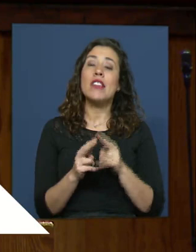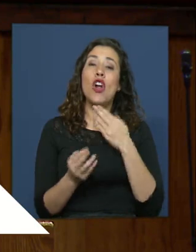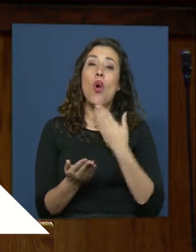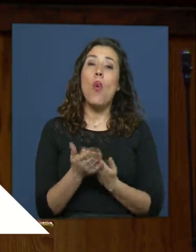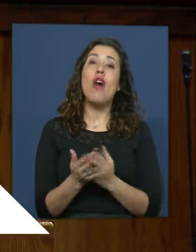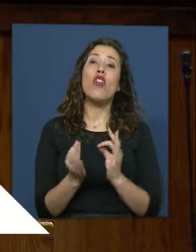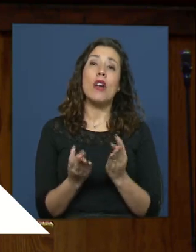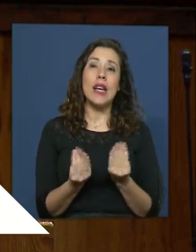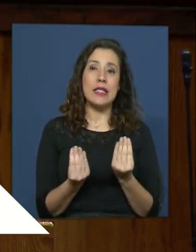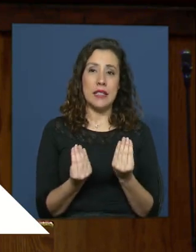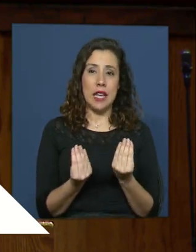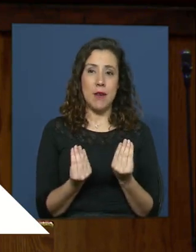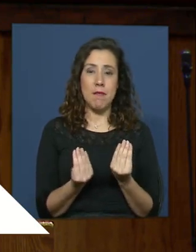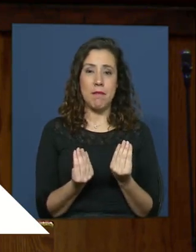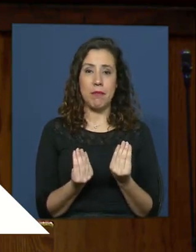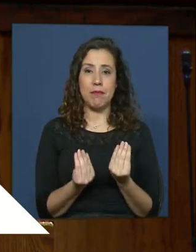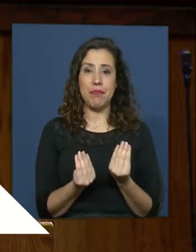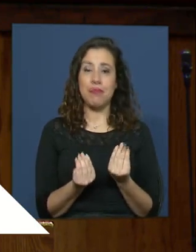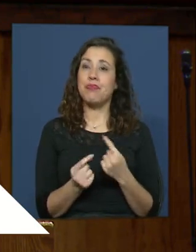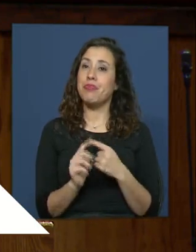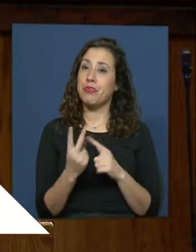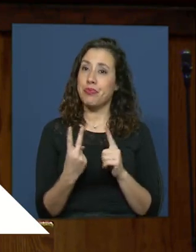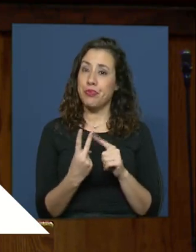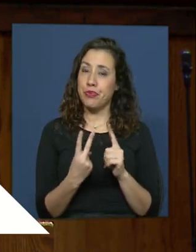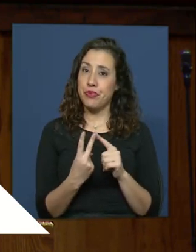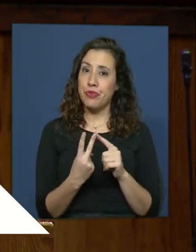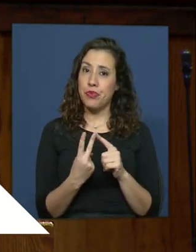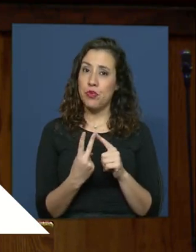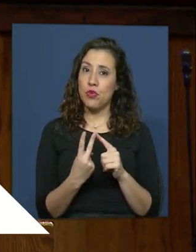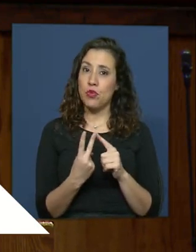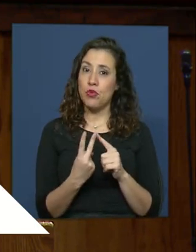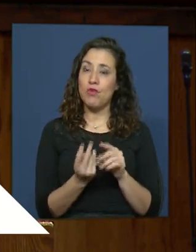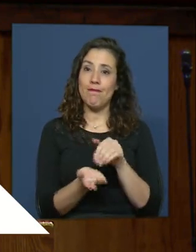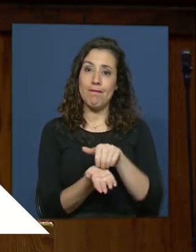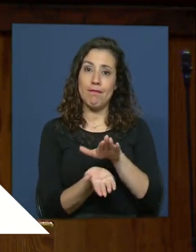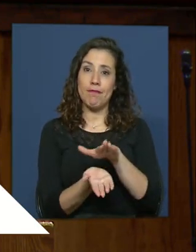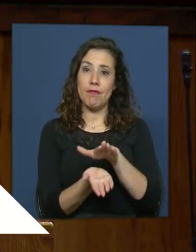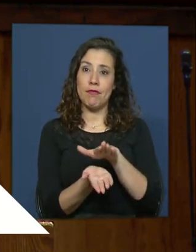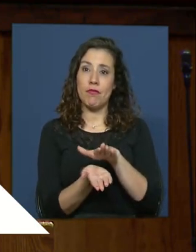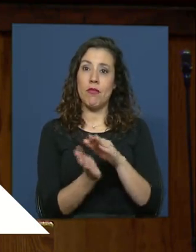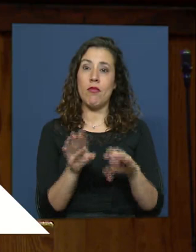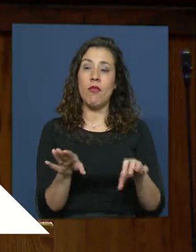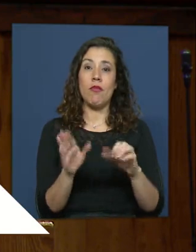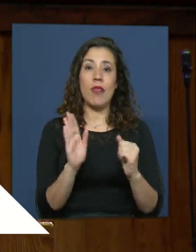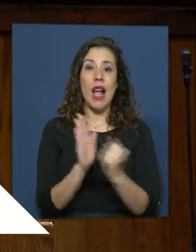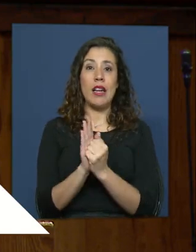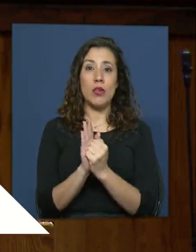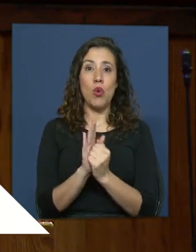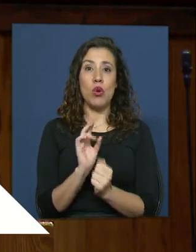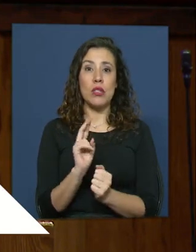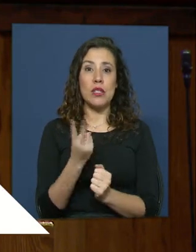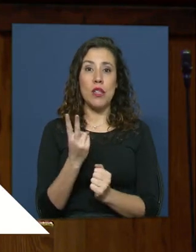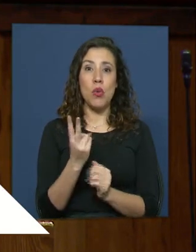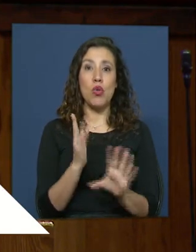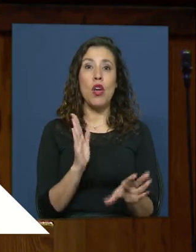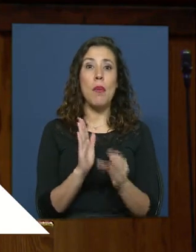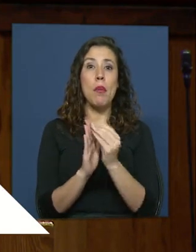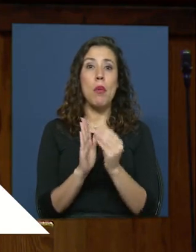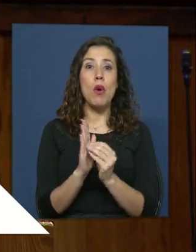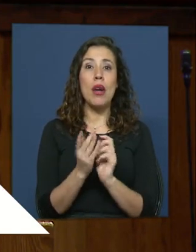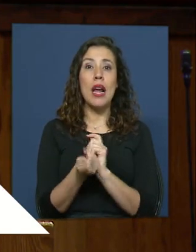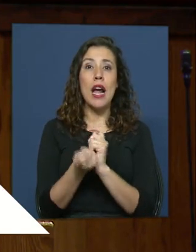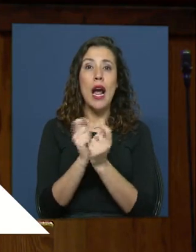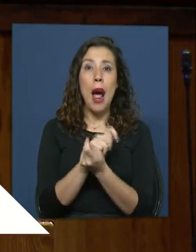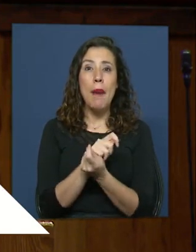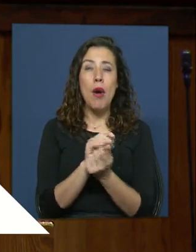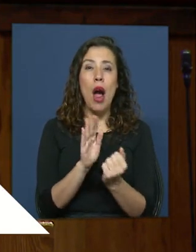sea necesario. En segundo lugar, se rechazó el artículo 2 que introducía